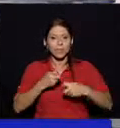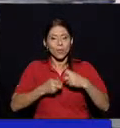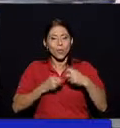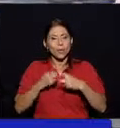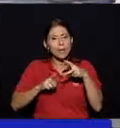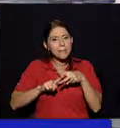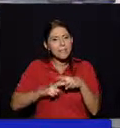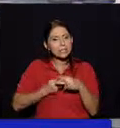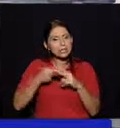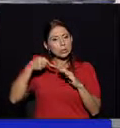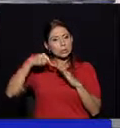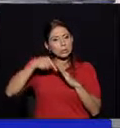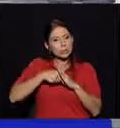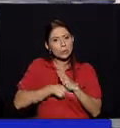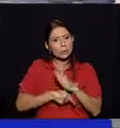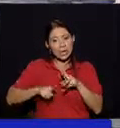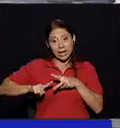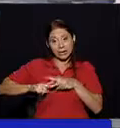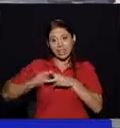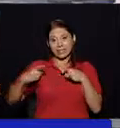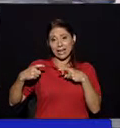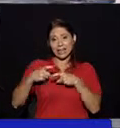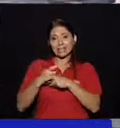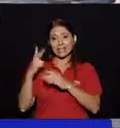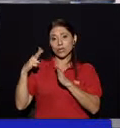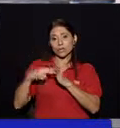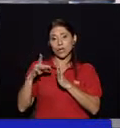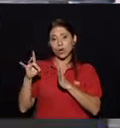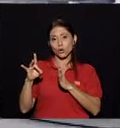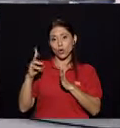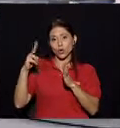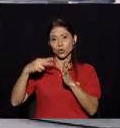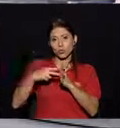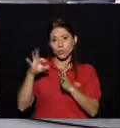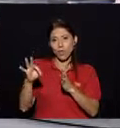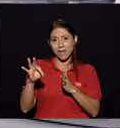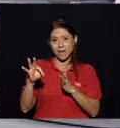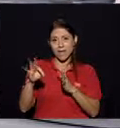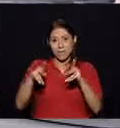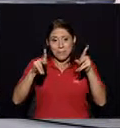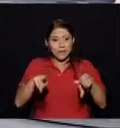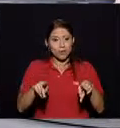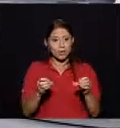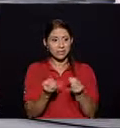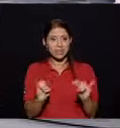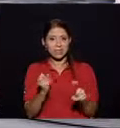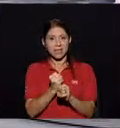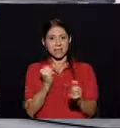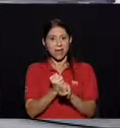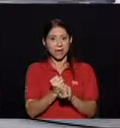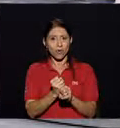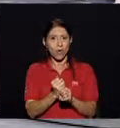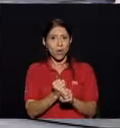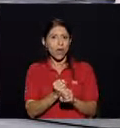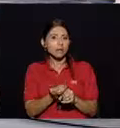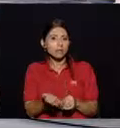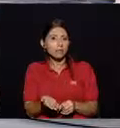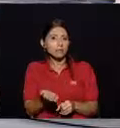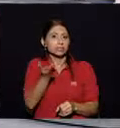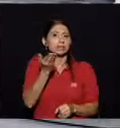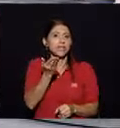agravar sobre todo a raíz de la crisis del 2008-2009, donde las tasas de desempleo nos aumentaron alrededor de entre un 7 a un